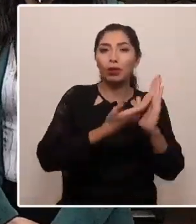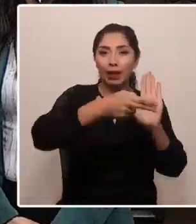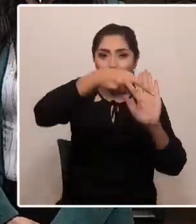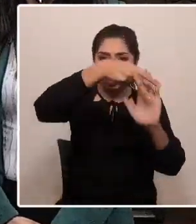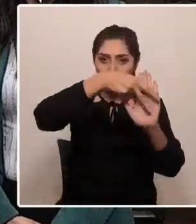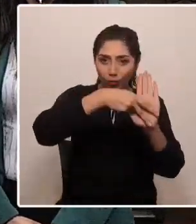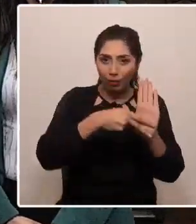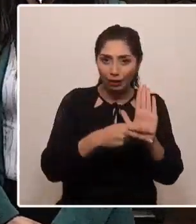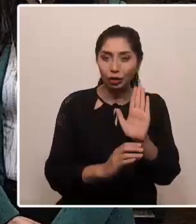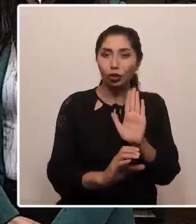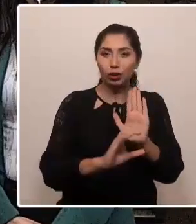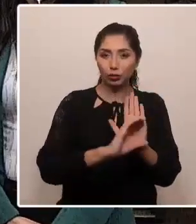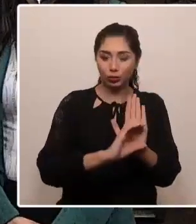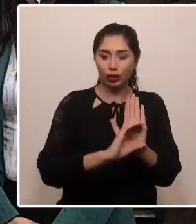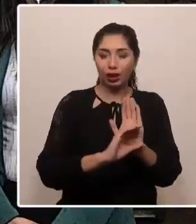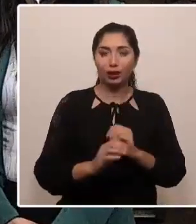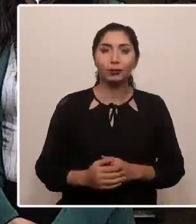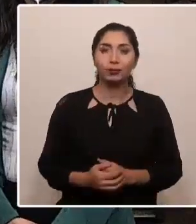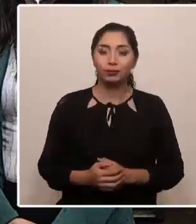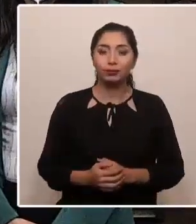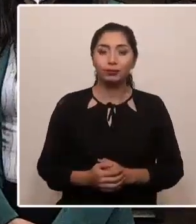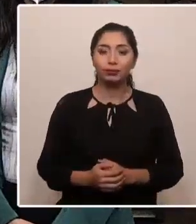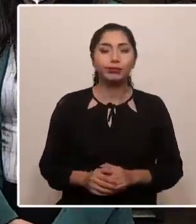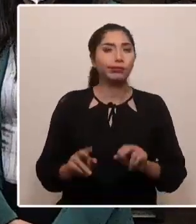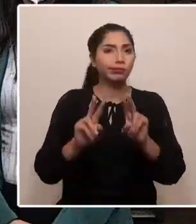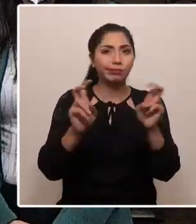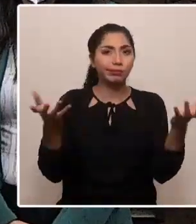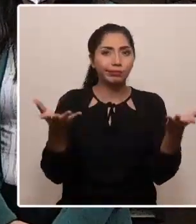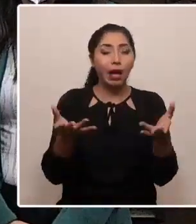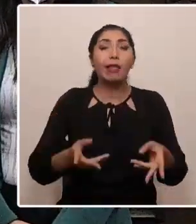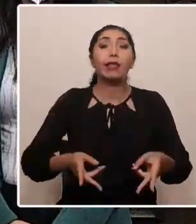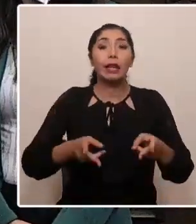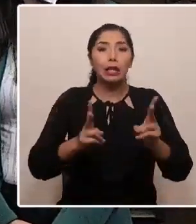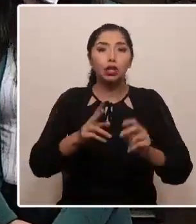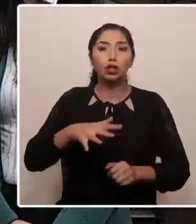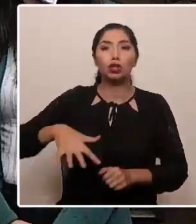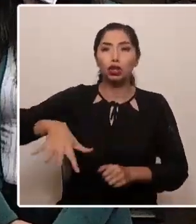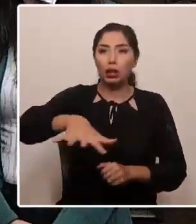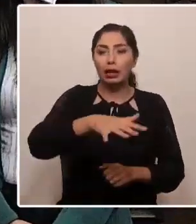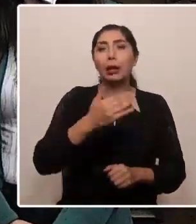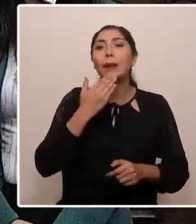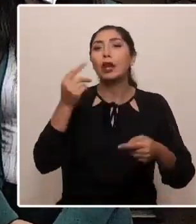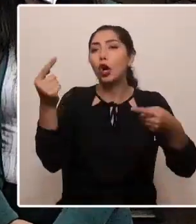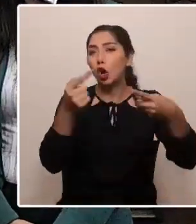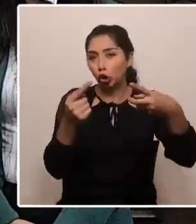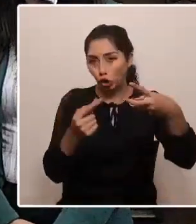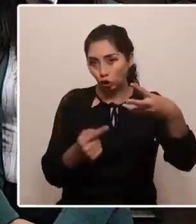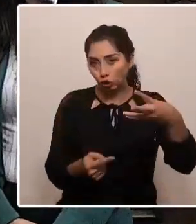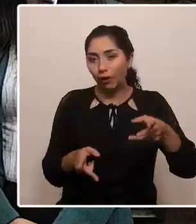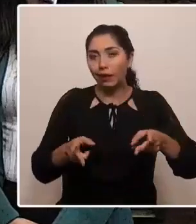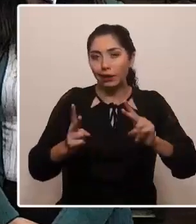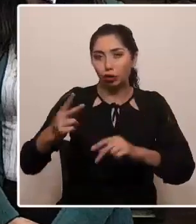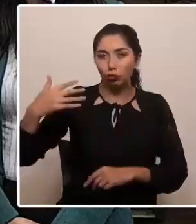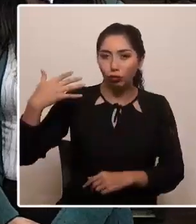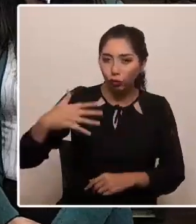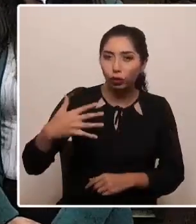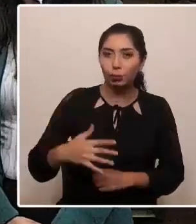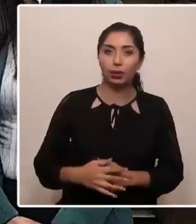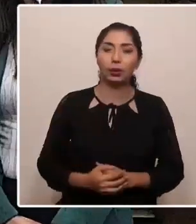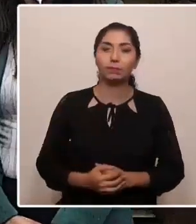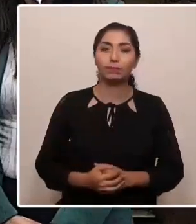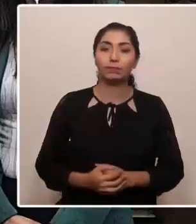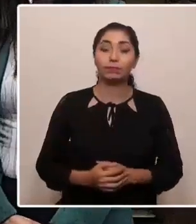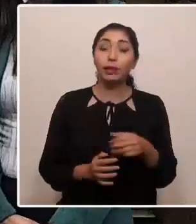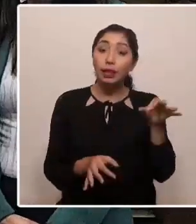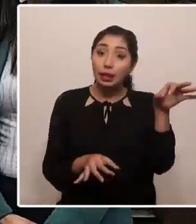constitucionales referida a los denominados derechos sociales y otros derechos fundamentales. Este